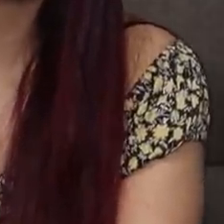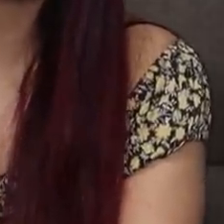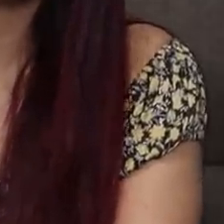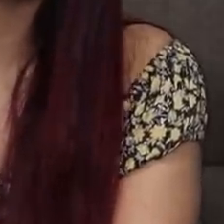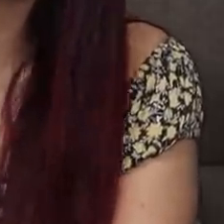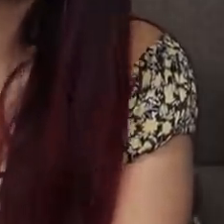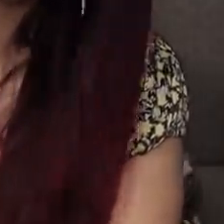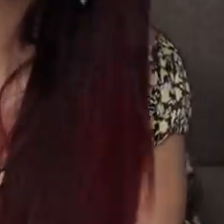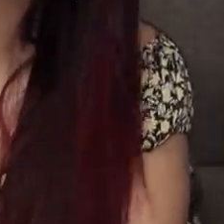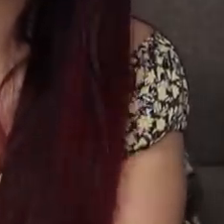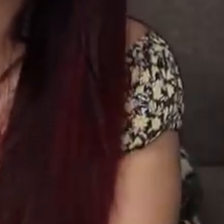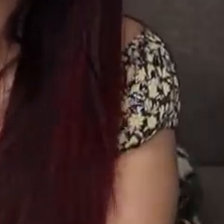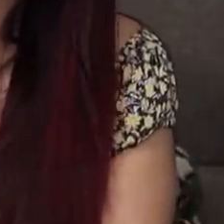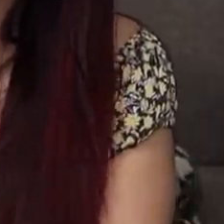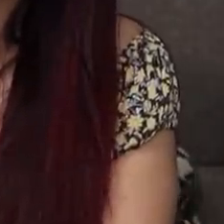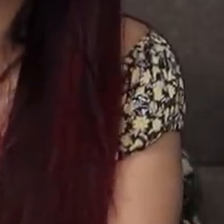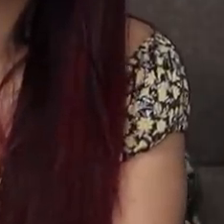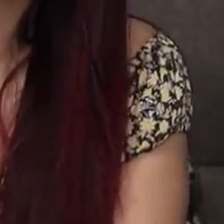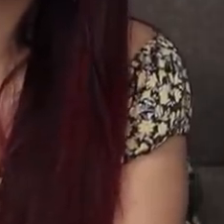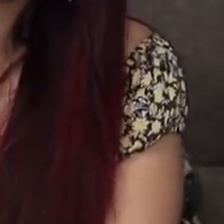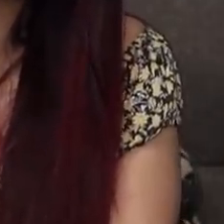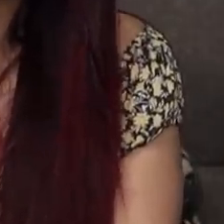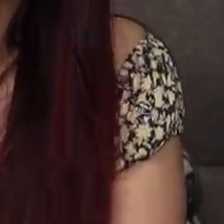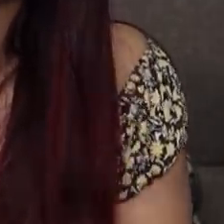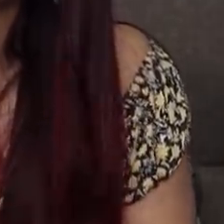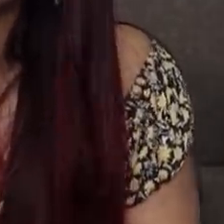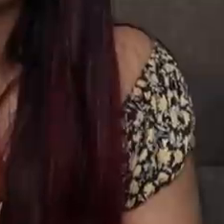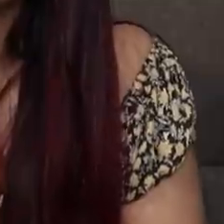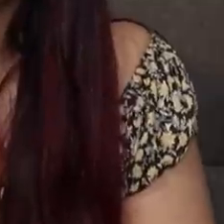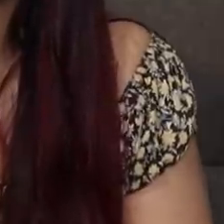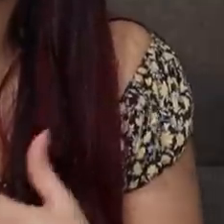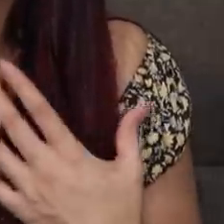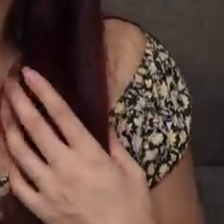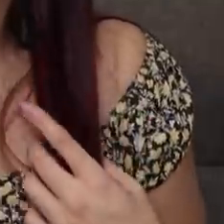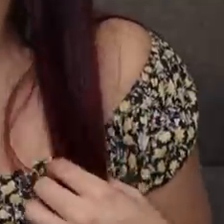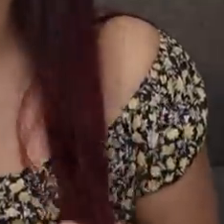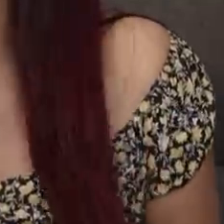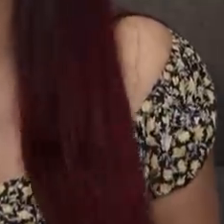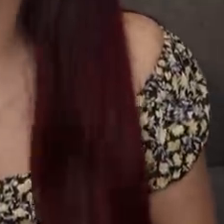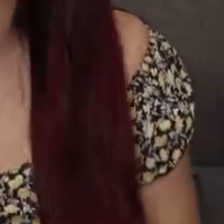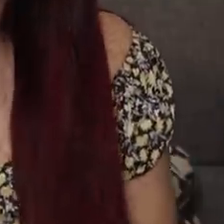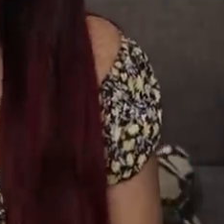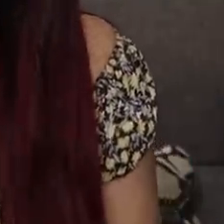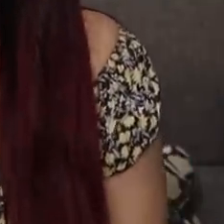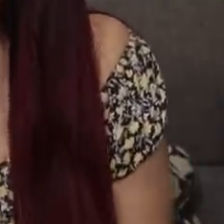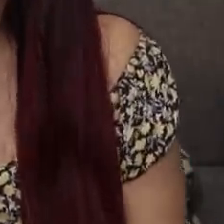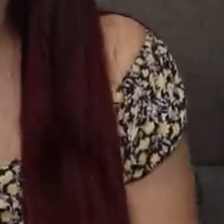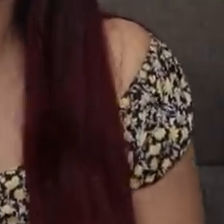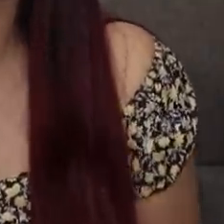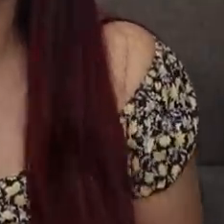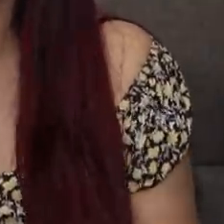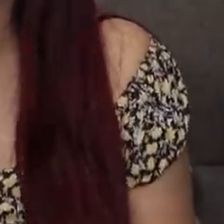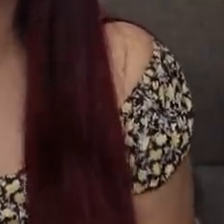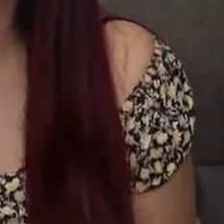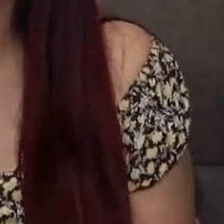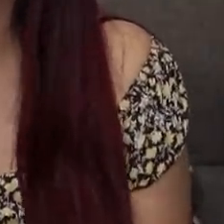redes sociales a mi Instagram a mi tiktok a mi Facebook ahí les tengo foticos videos para